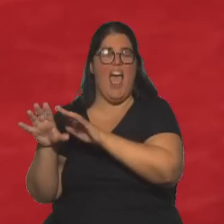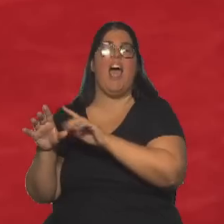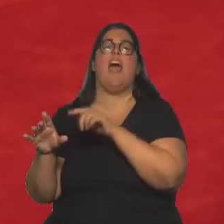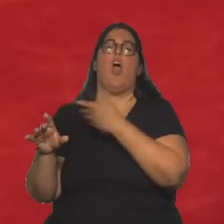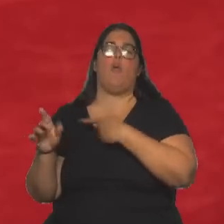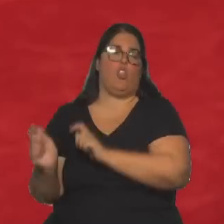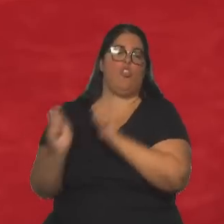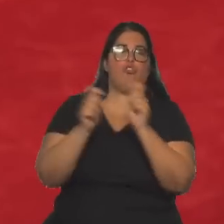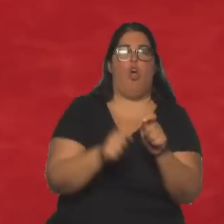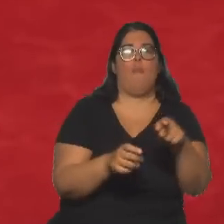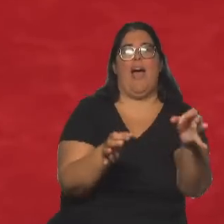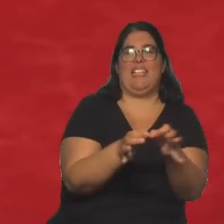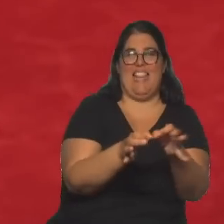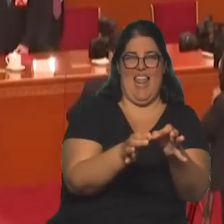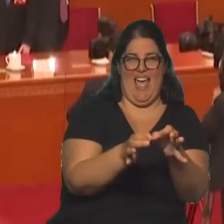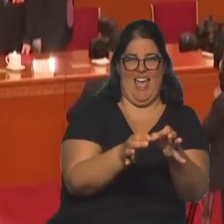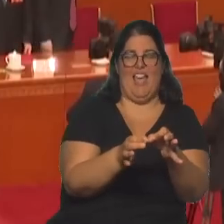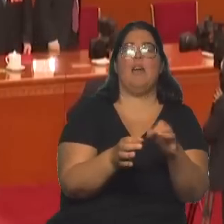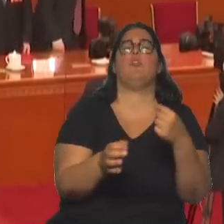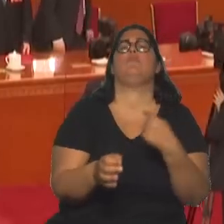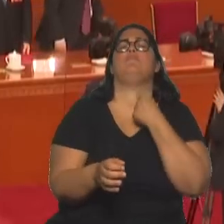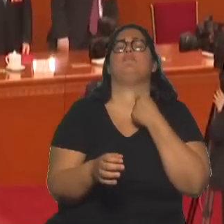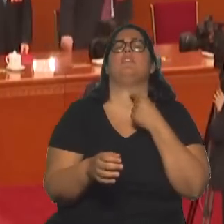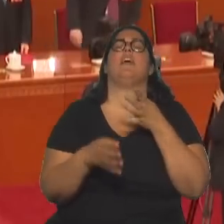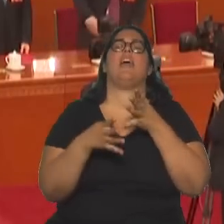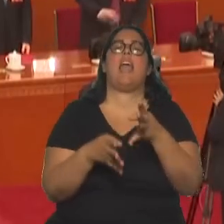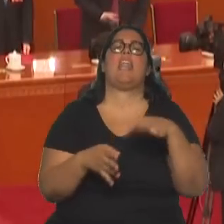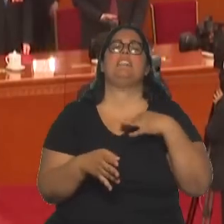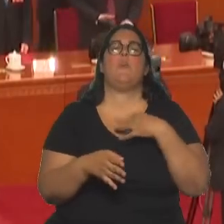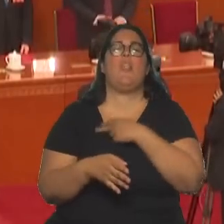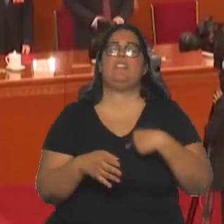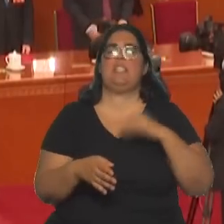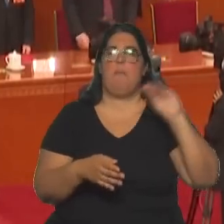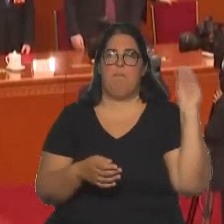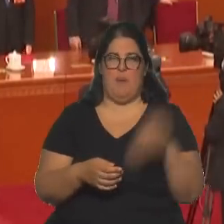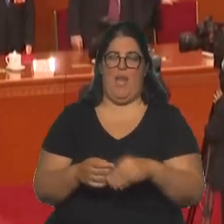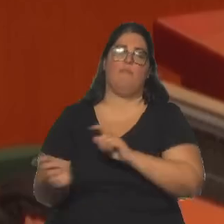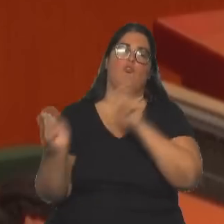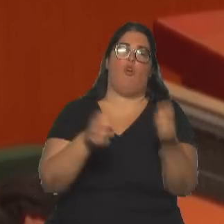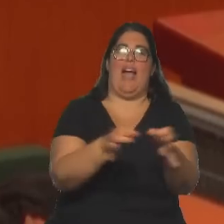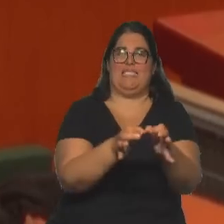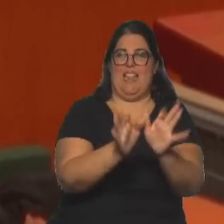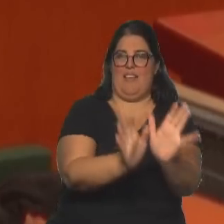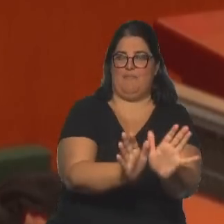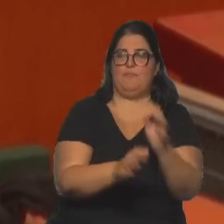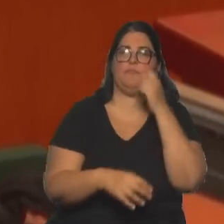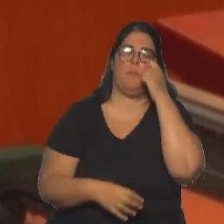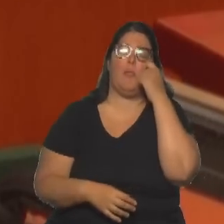sido vencido en la Guerra Civil de China. Desde aquel entonces, desde